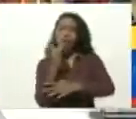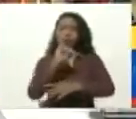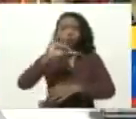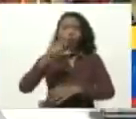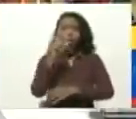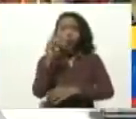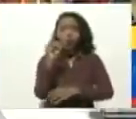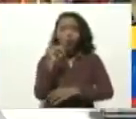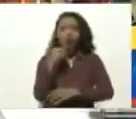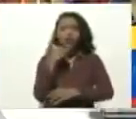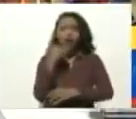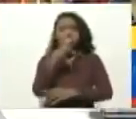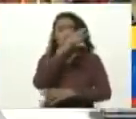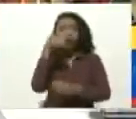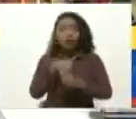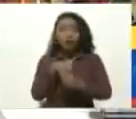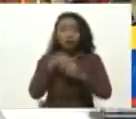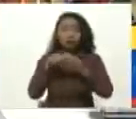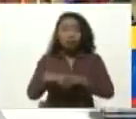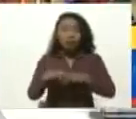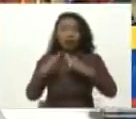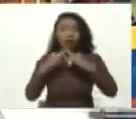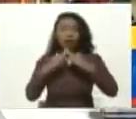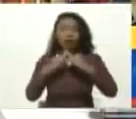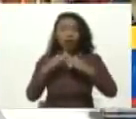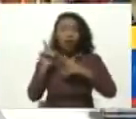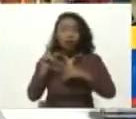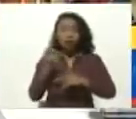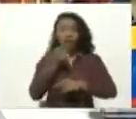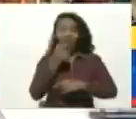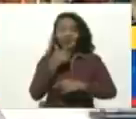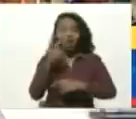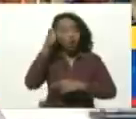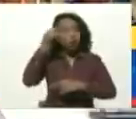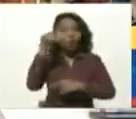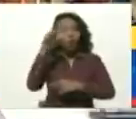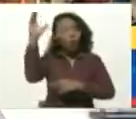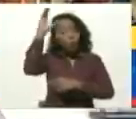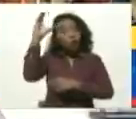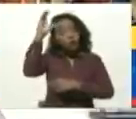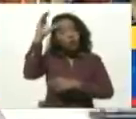de cuarentena. La gente se quedó en su casa, una cosa hermosa, el pueblo, su conciencia.